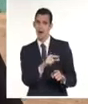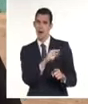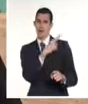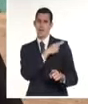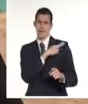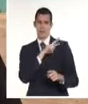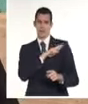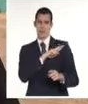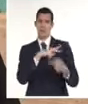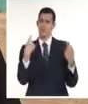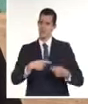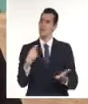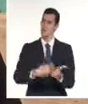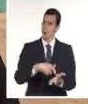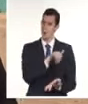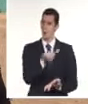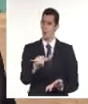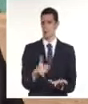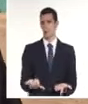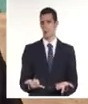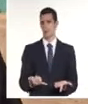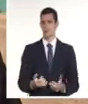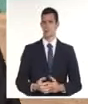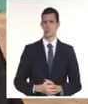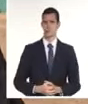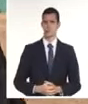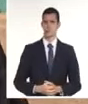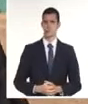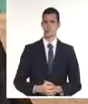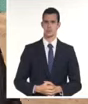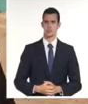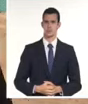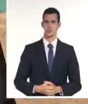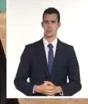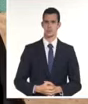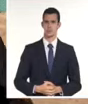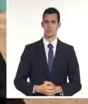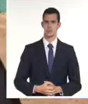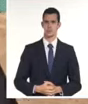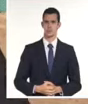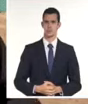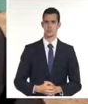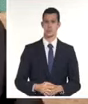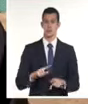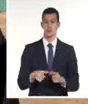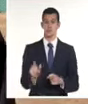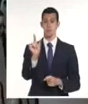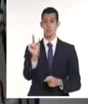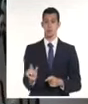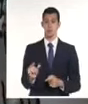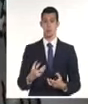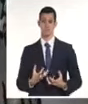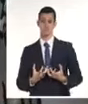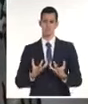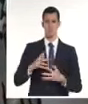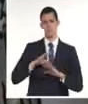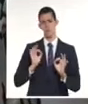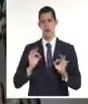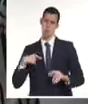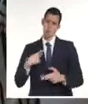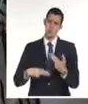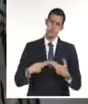y disciplinarias que van, por supuesto, tienen un impacto mayor sobre la persona que cometió el hecho que la propia contravención. Ante este tipo